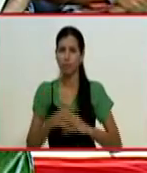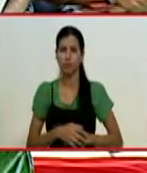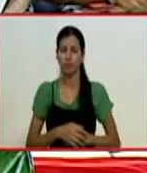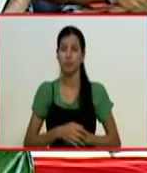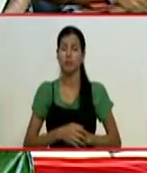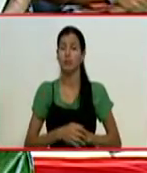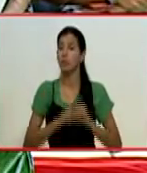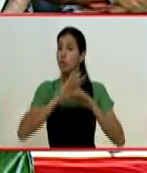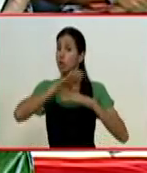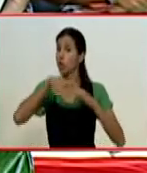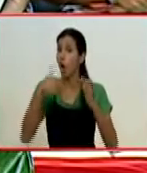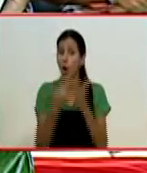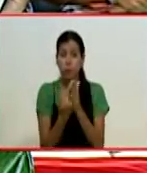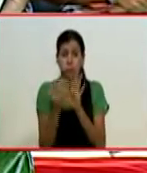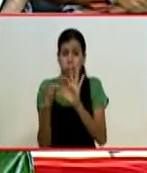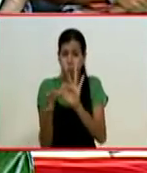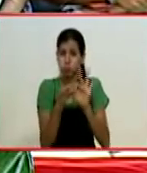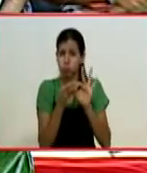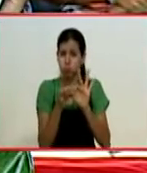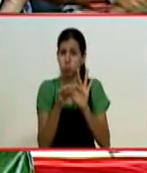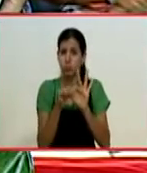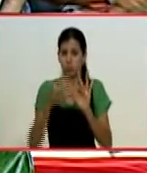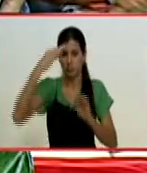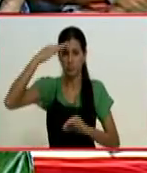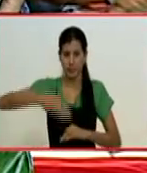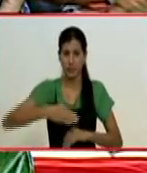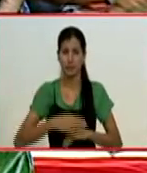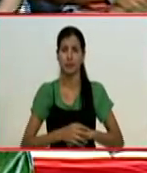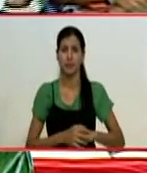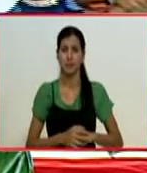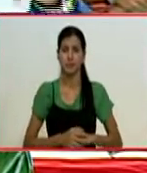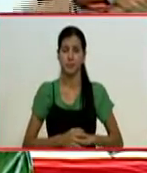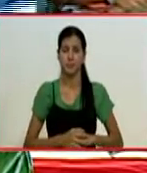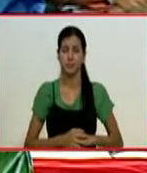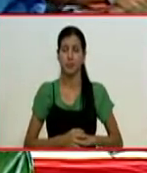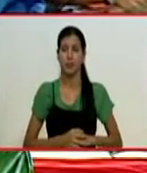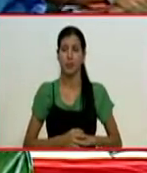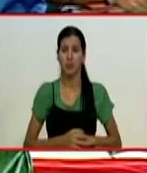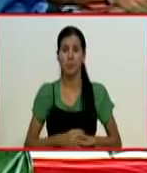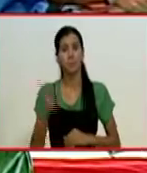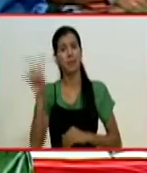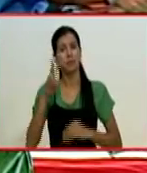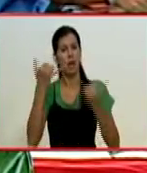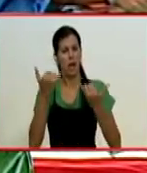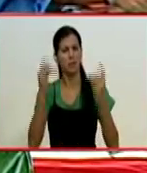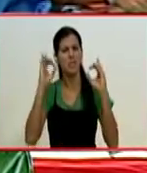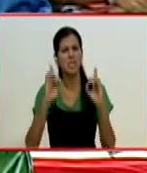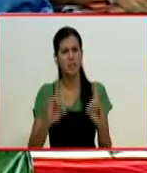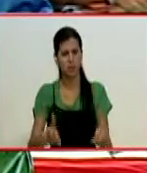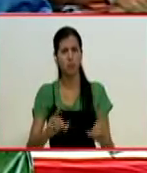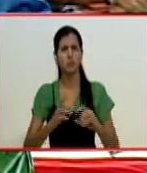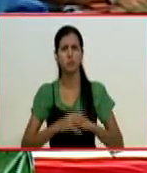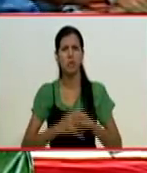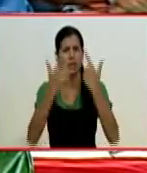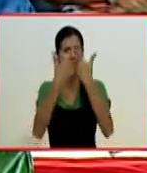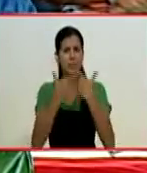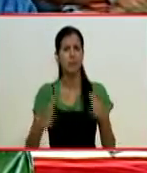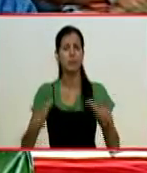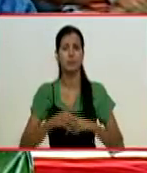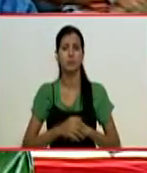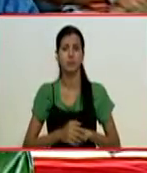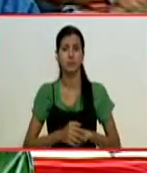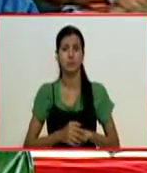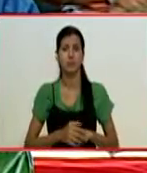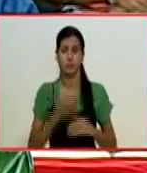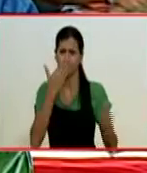Y todo articulado a la Fuerza Armada Nacional Bolivariana. Venezuela está decidida a ser libre y